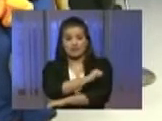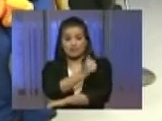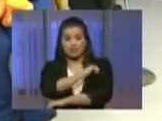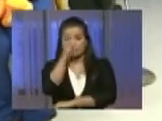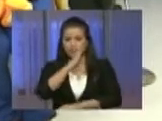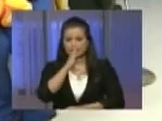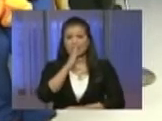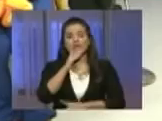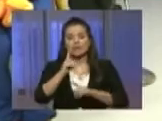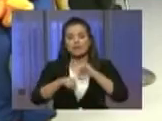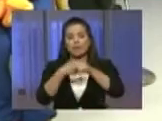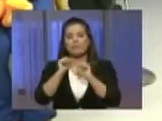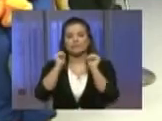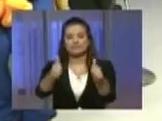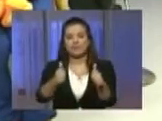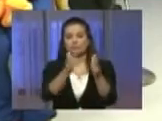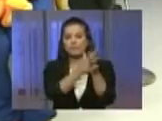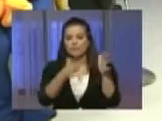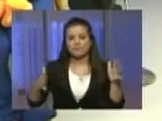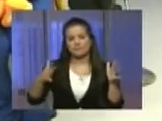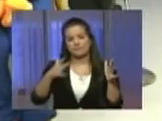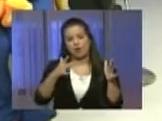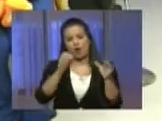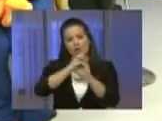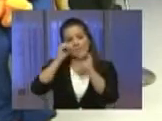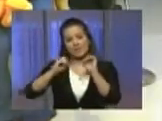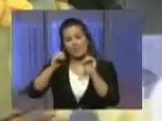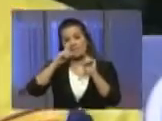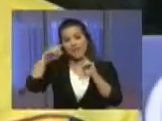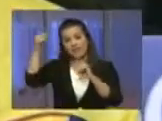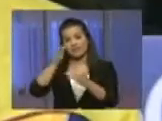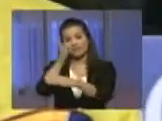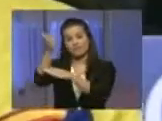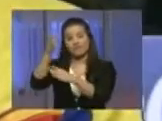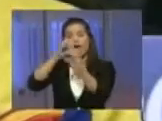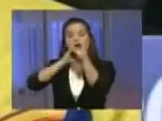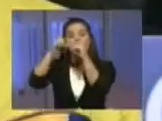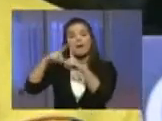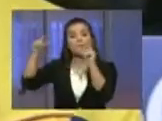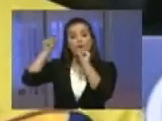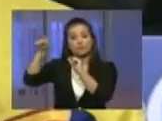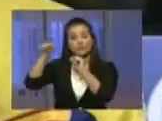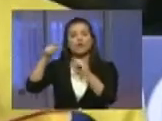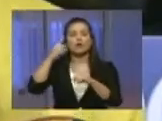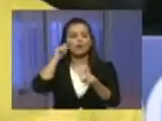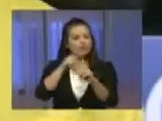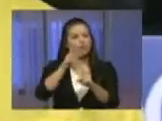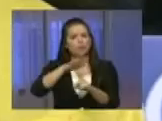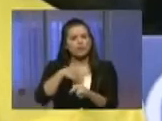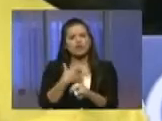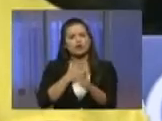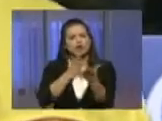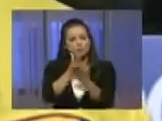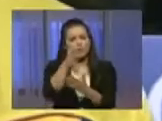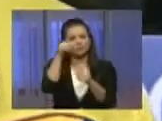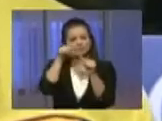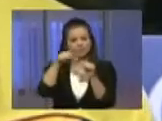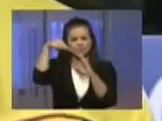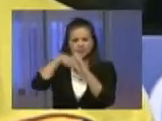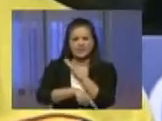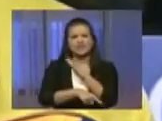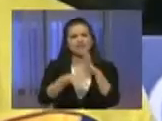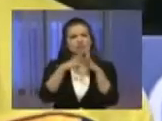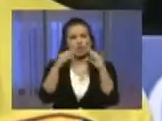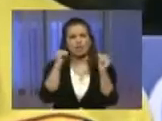comenzamos el ciclo olímpico con Tokio para que nosotros sigamos profundizando en en el trabajo de nuestro deporte de alto